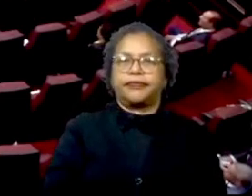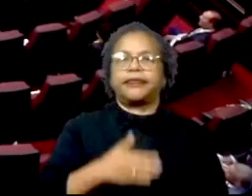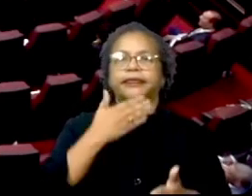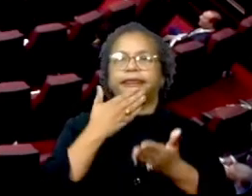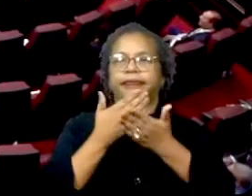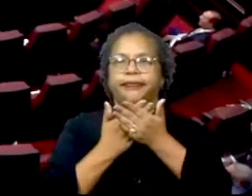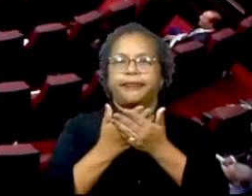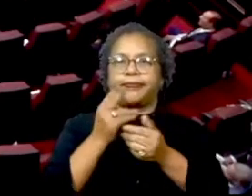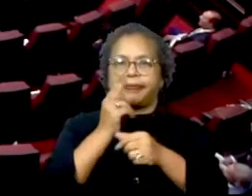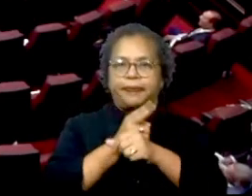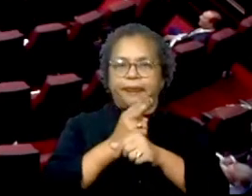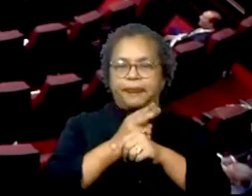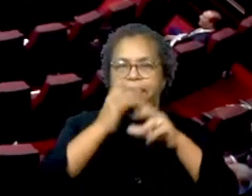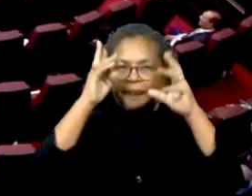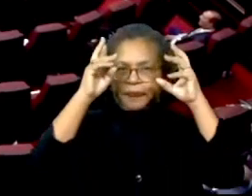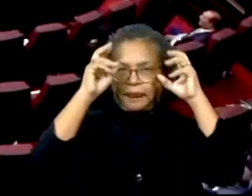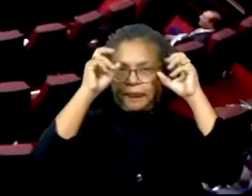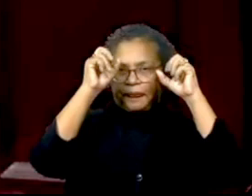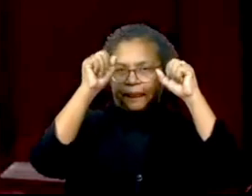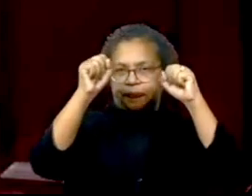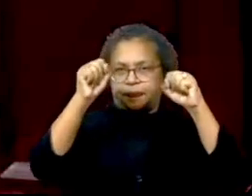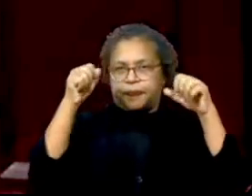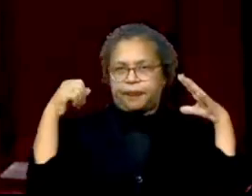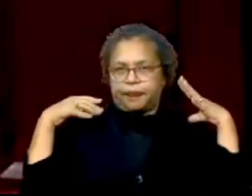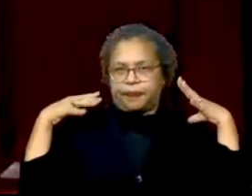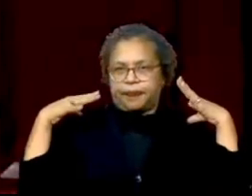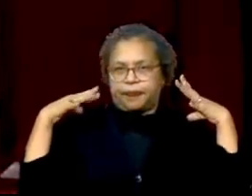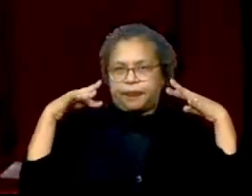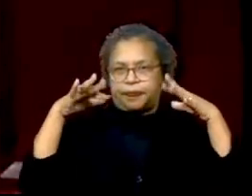Buenas tardes, presidente de esta asamblea,